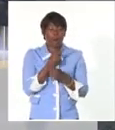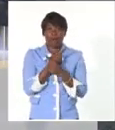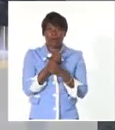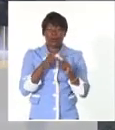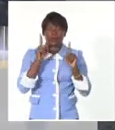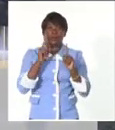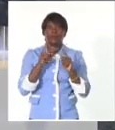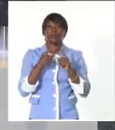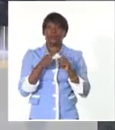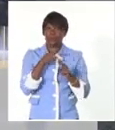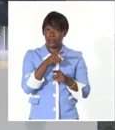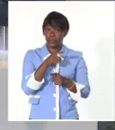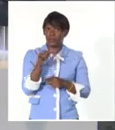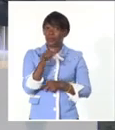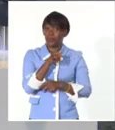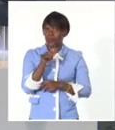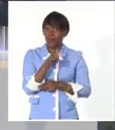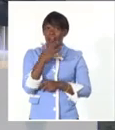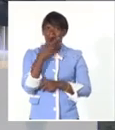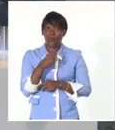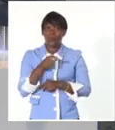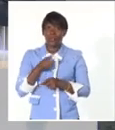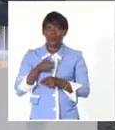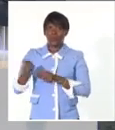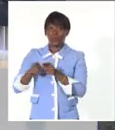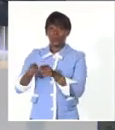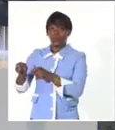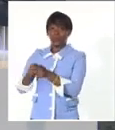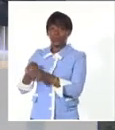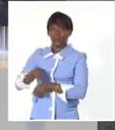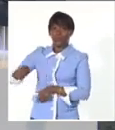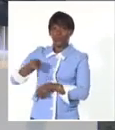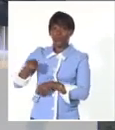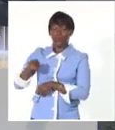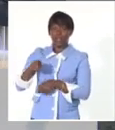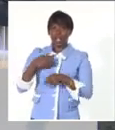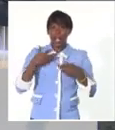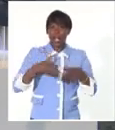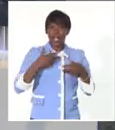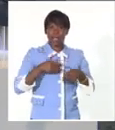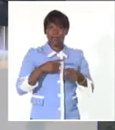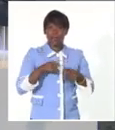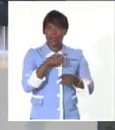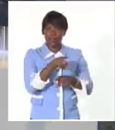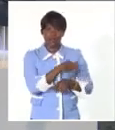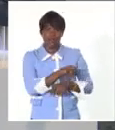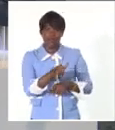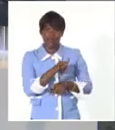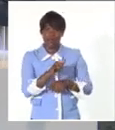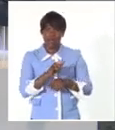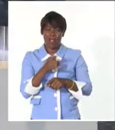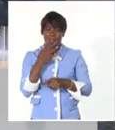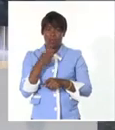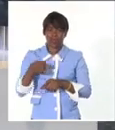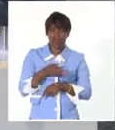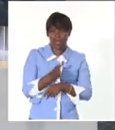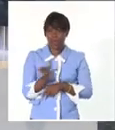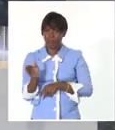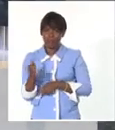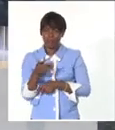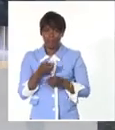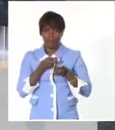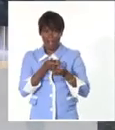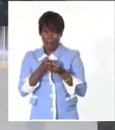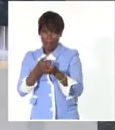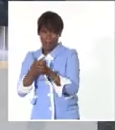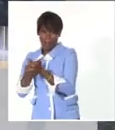invadir, como hicieron en Afganistán, en Irak, en otros países también, en Libia. O sea que hay una larga historia del uso del terrorismo